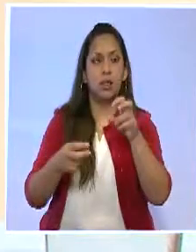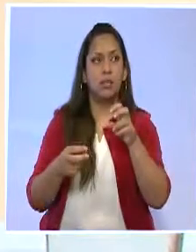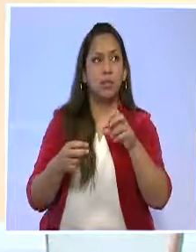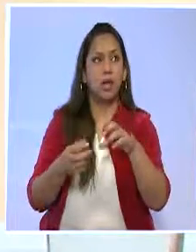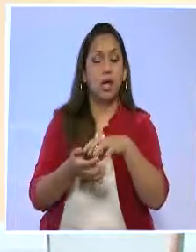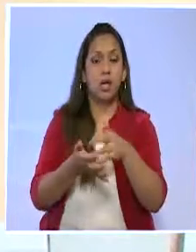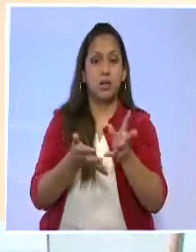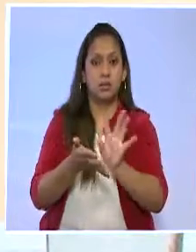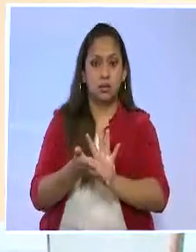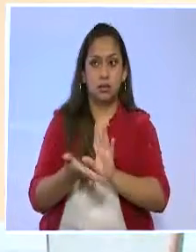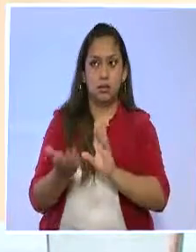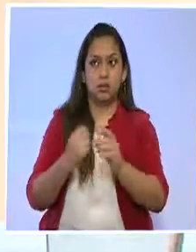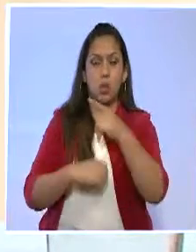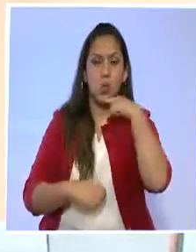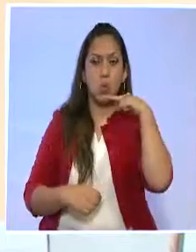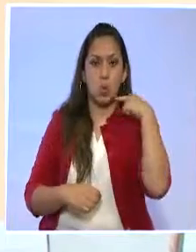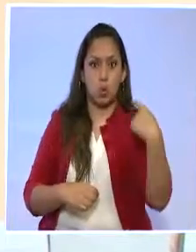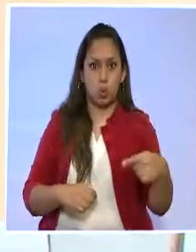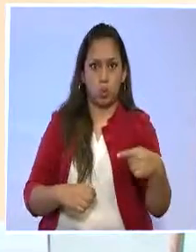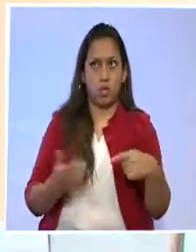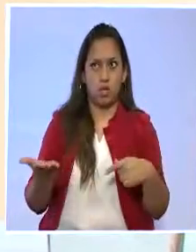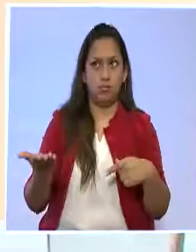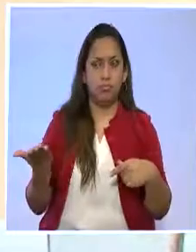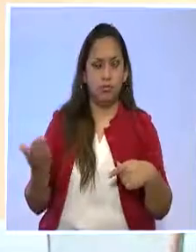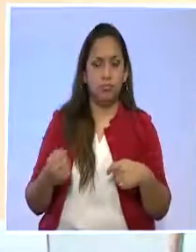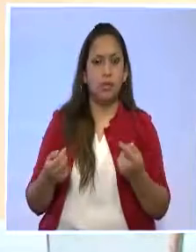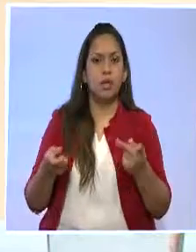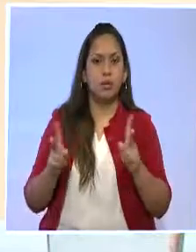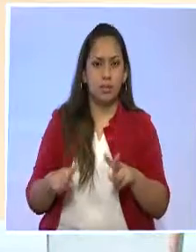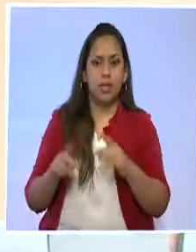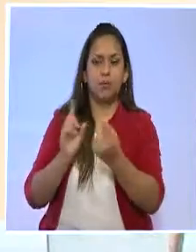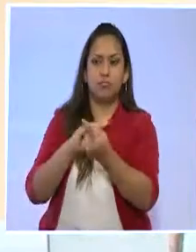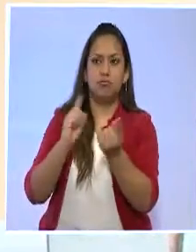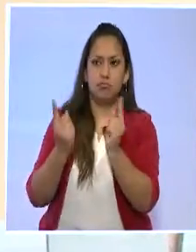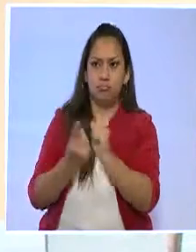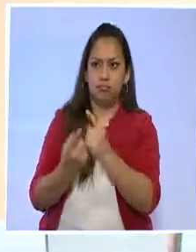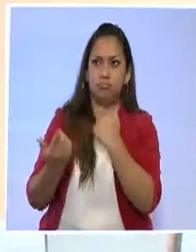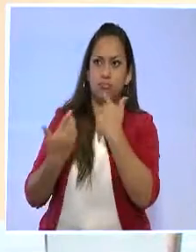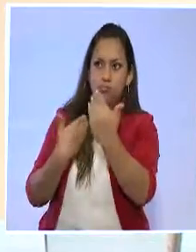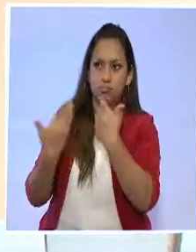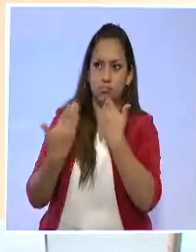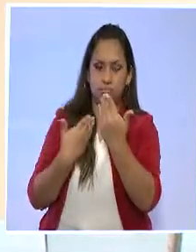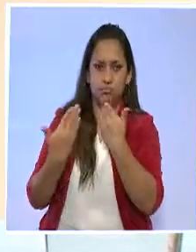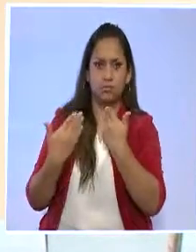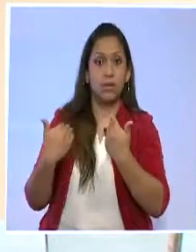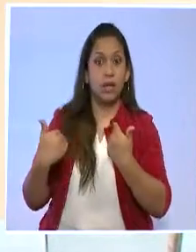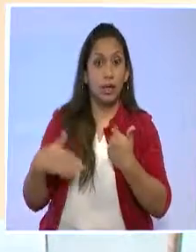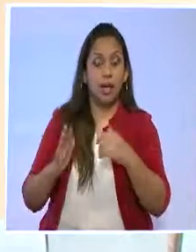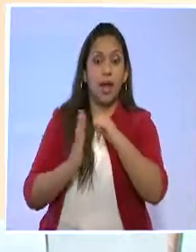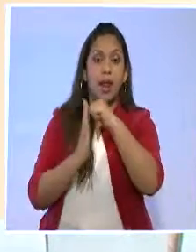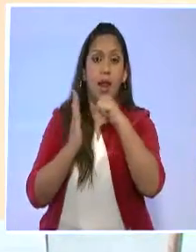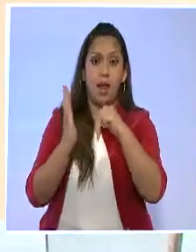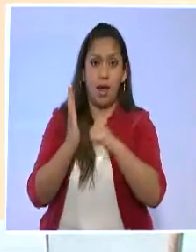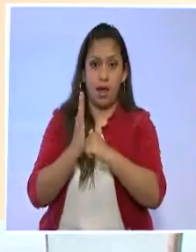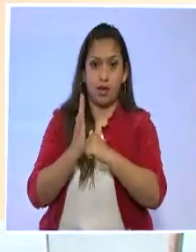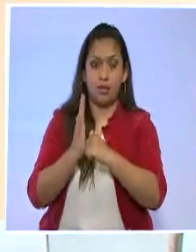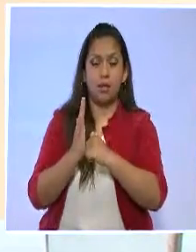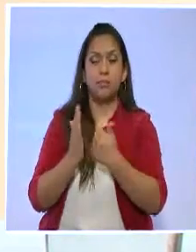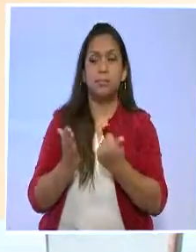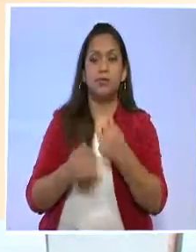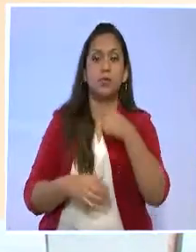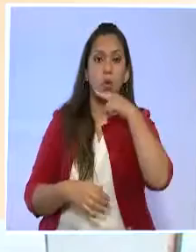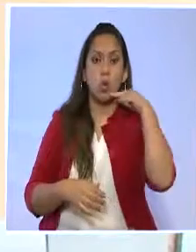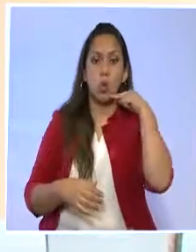federación rusa con ellos ya pudimos tener igual una primera acercamiento y al día siguiente empezamos ya la agenda en moscú en rusia